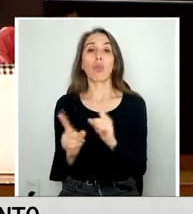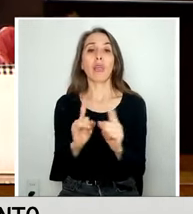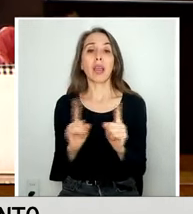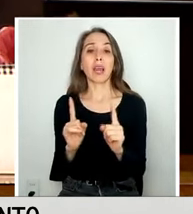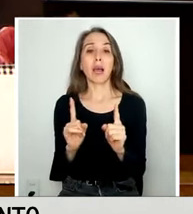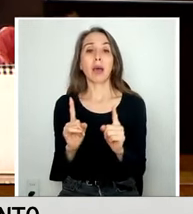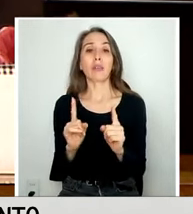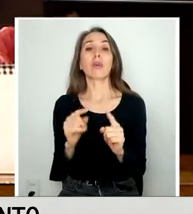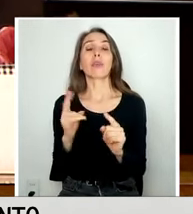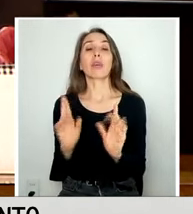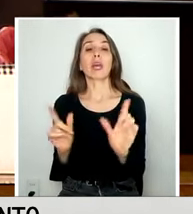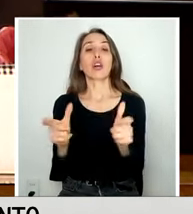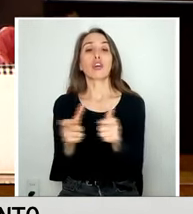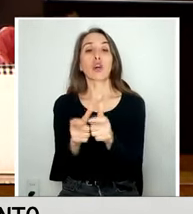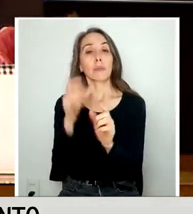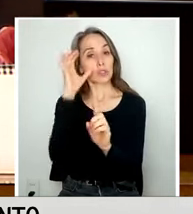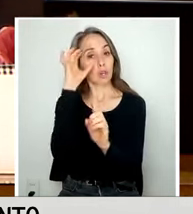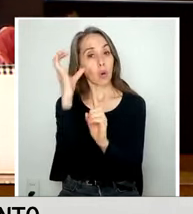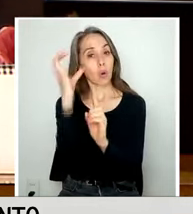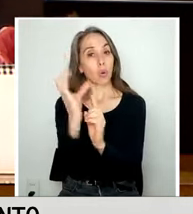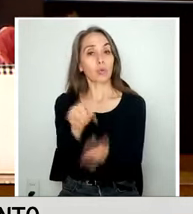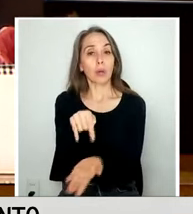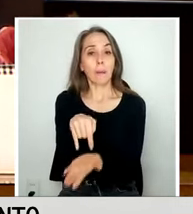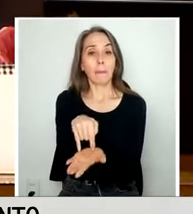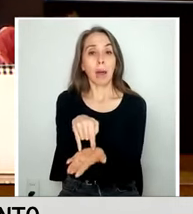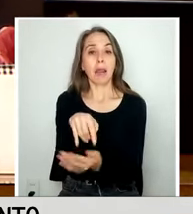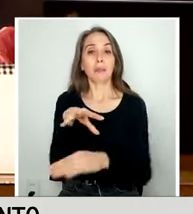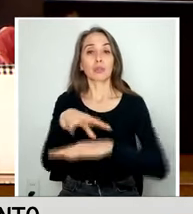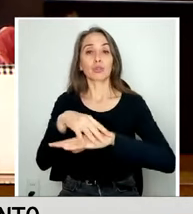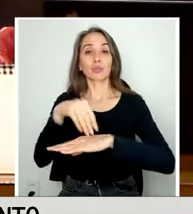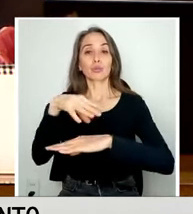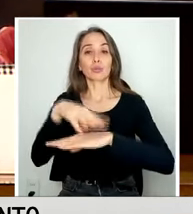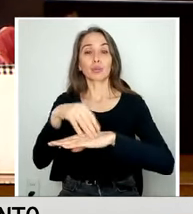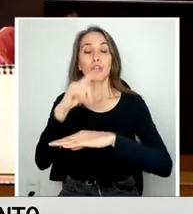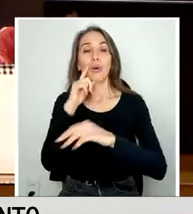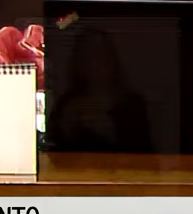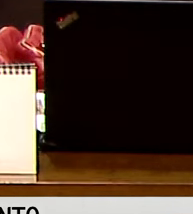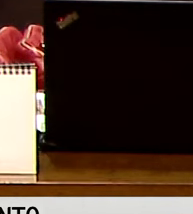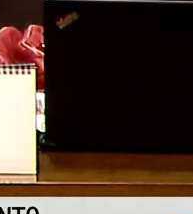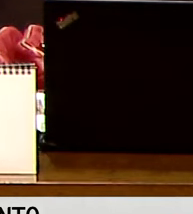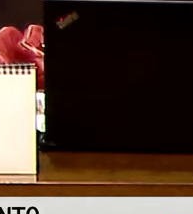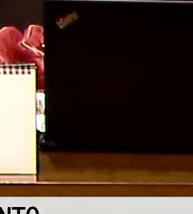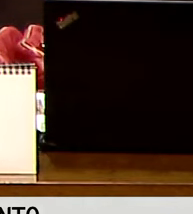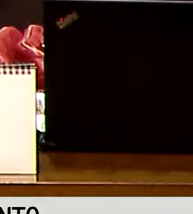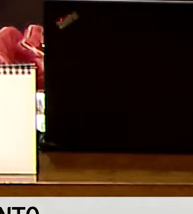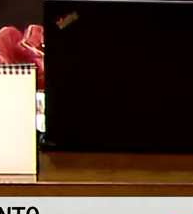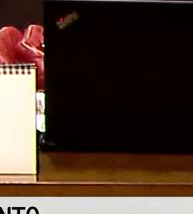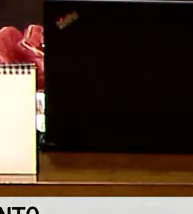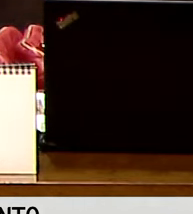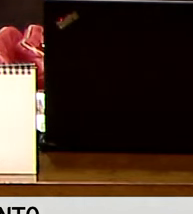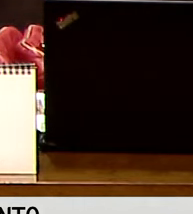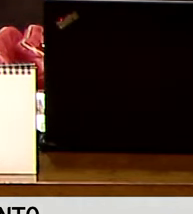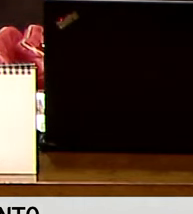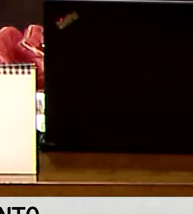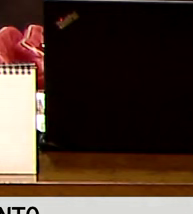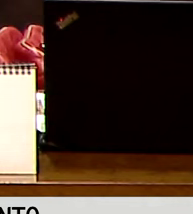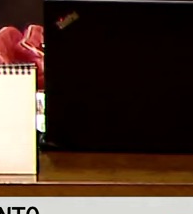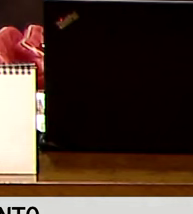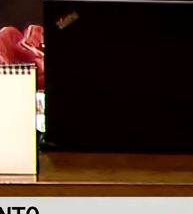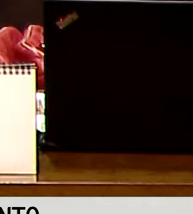de la comisión de cultura del parlamento sueco encabezada por el honorable señor Robert George hana